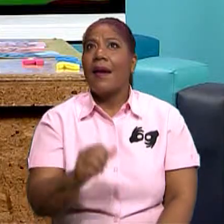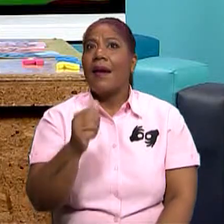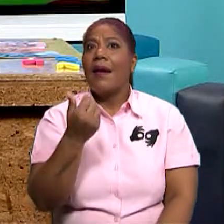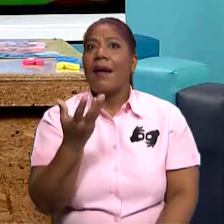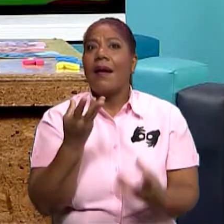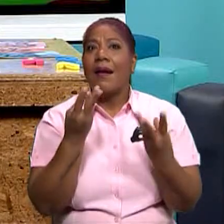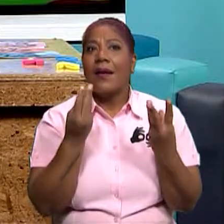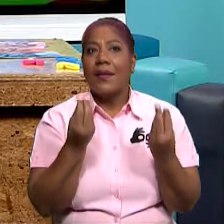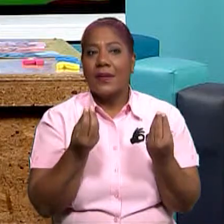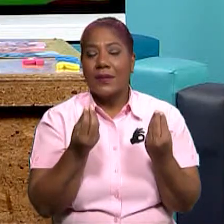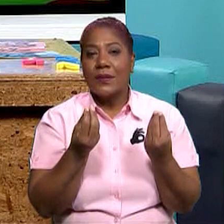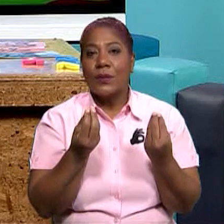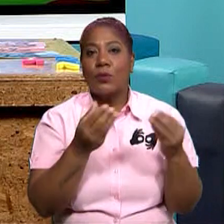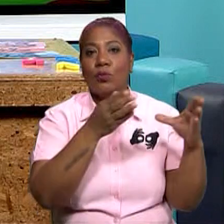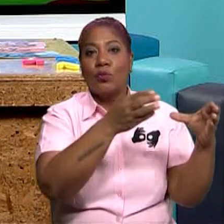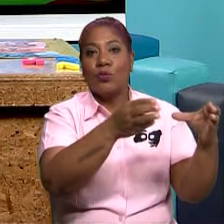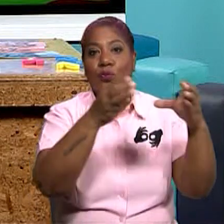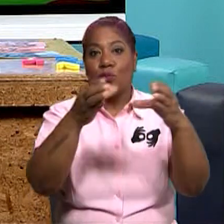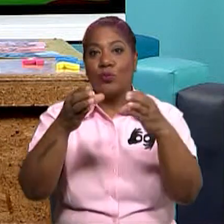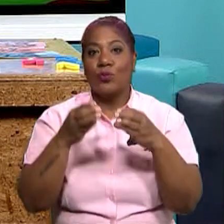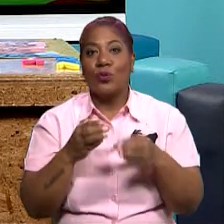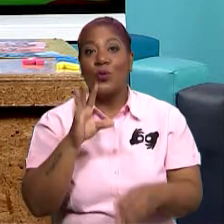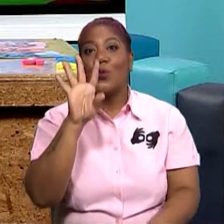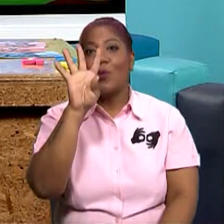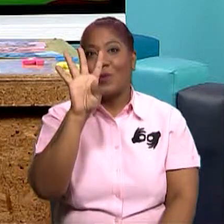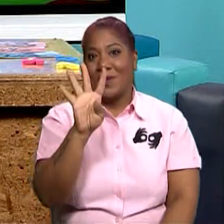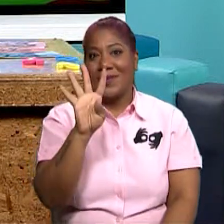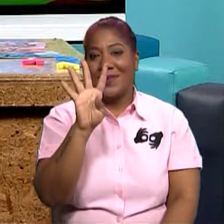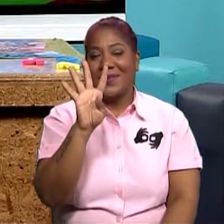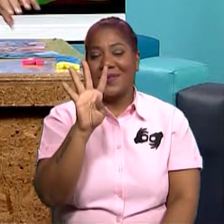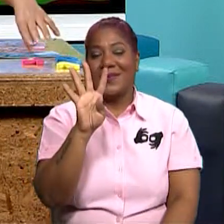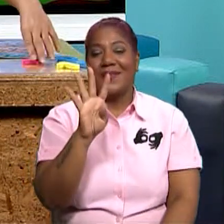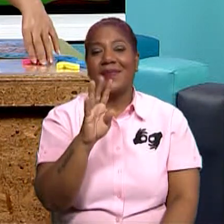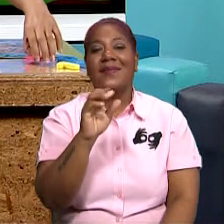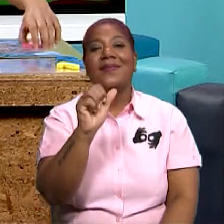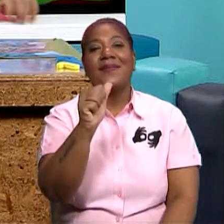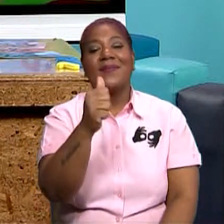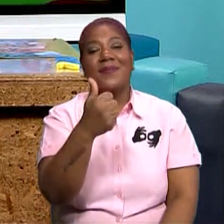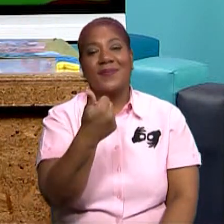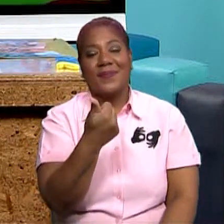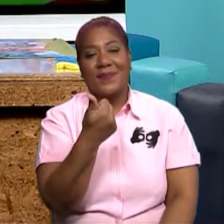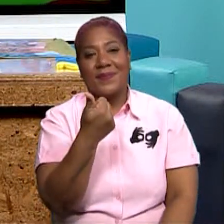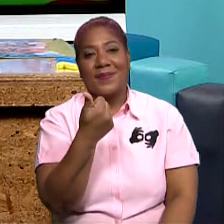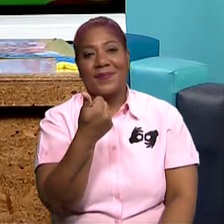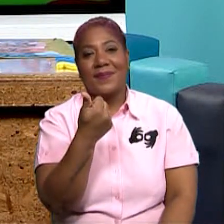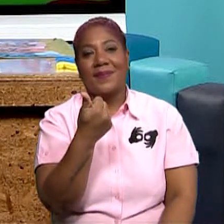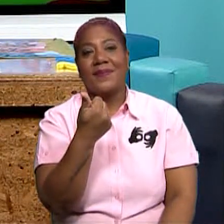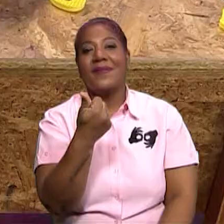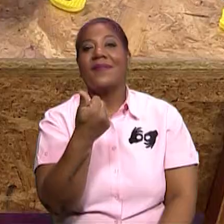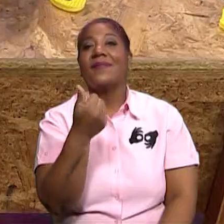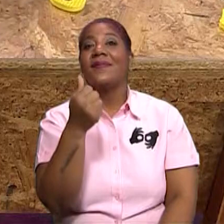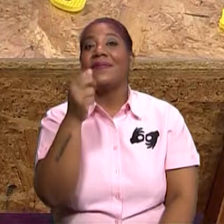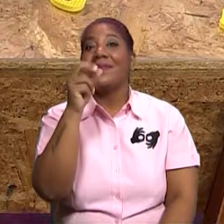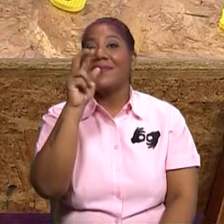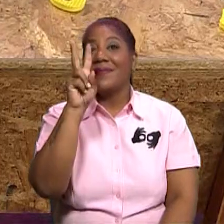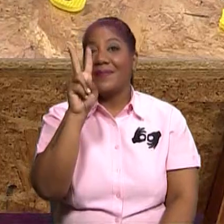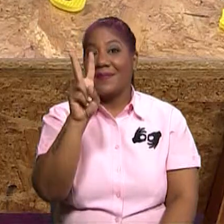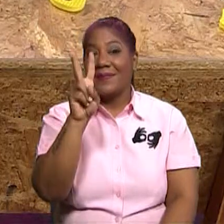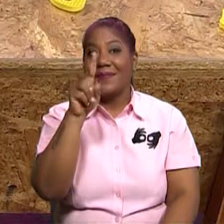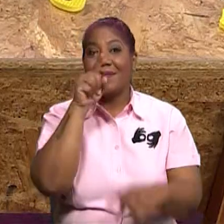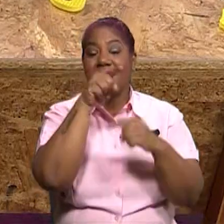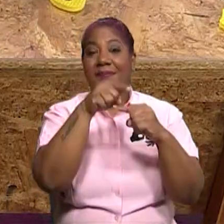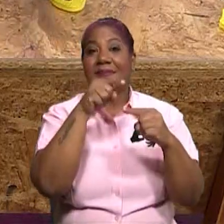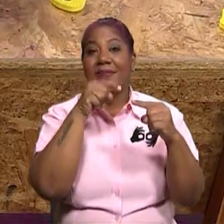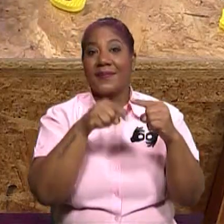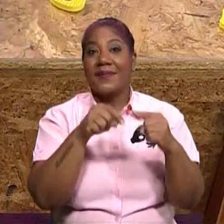¿cuántos pompones le tocó a cada plato? 4. Entonces, yo acá coloco mi número